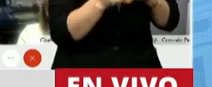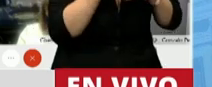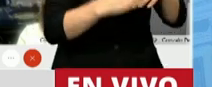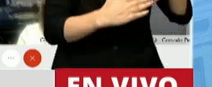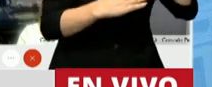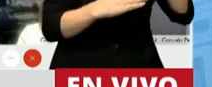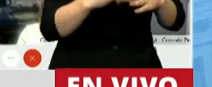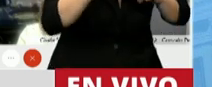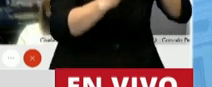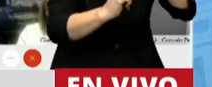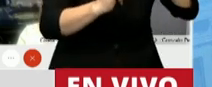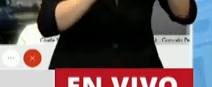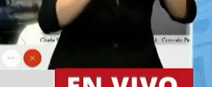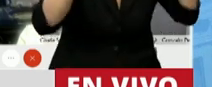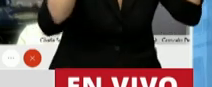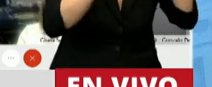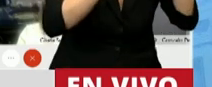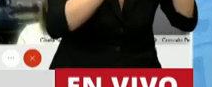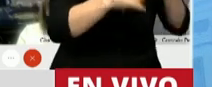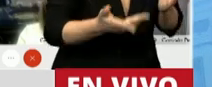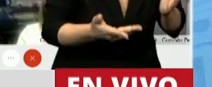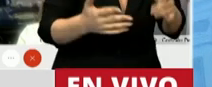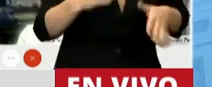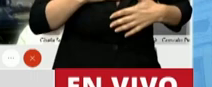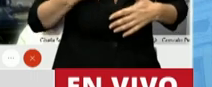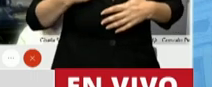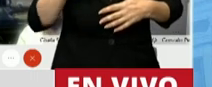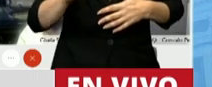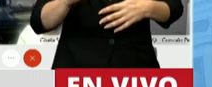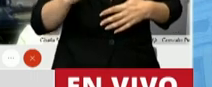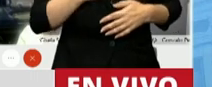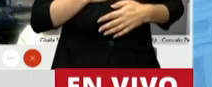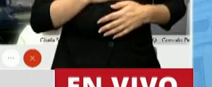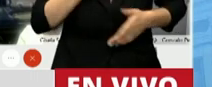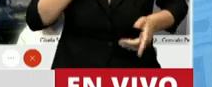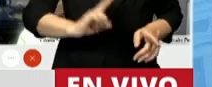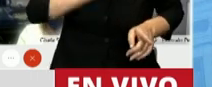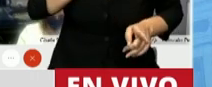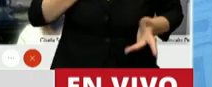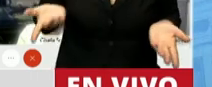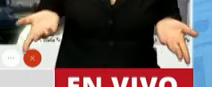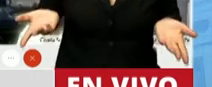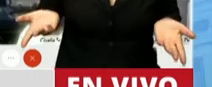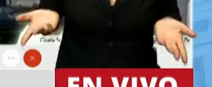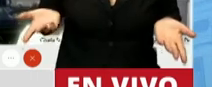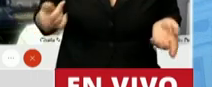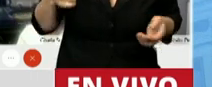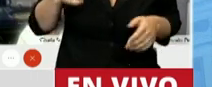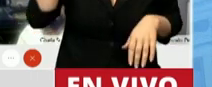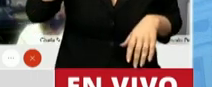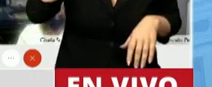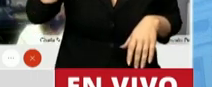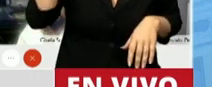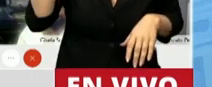casa. Y la verdad que de esa Argentina a la que yo estoy absolutamente orgulloso, de la cual creo que